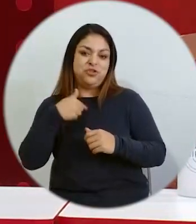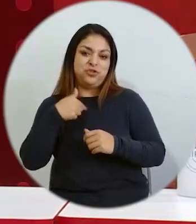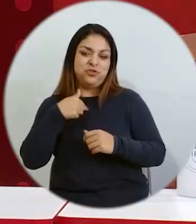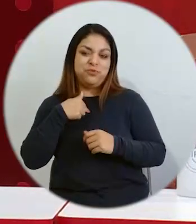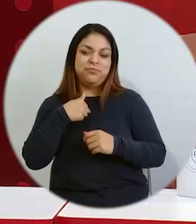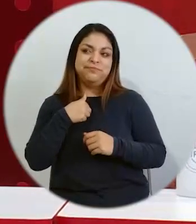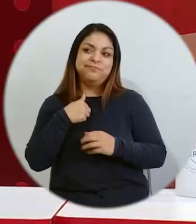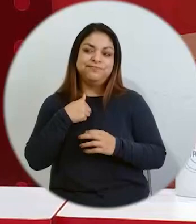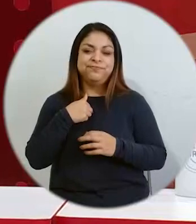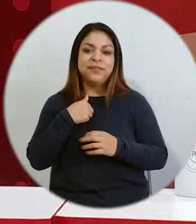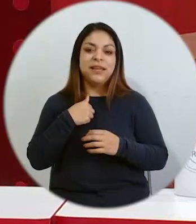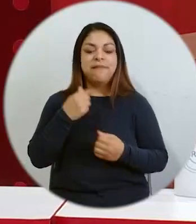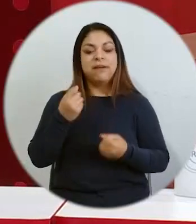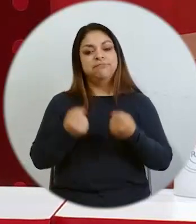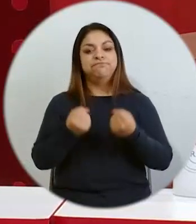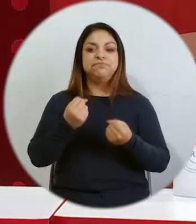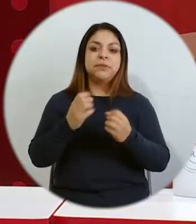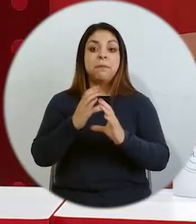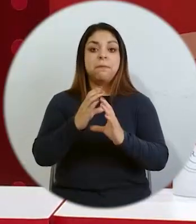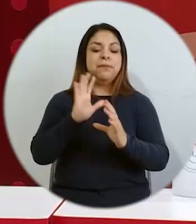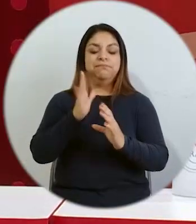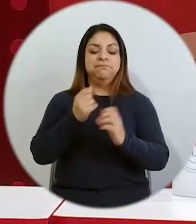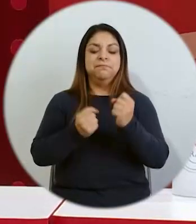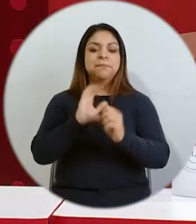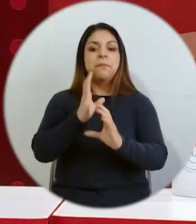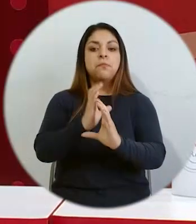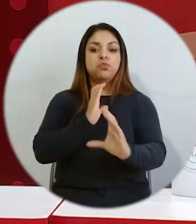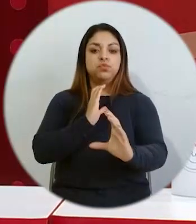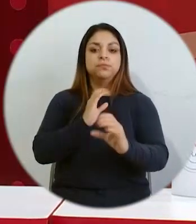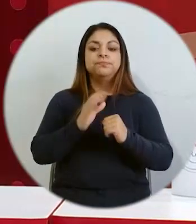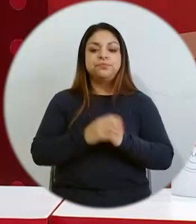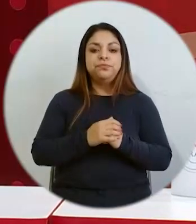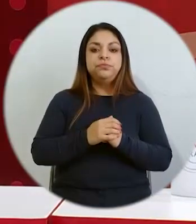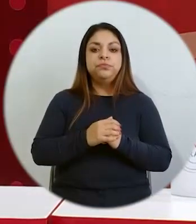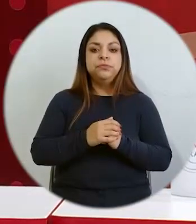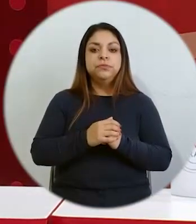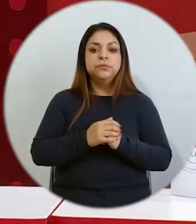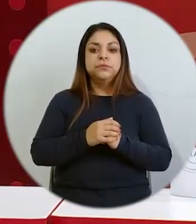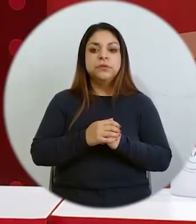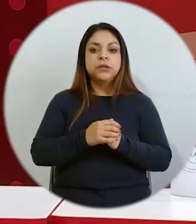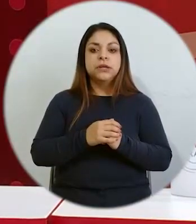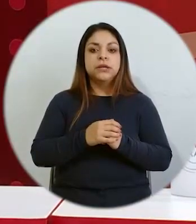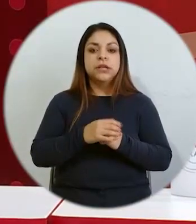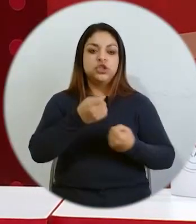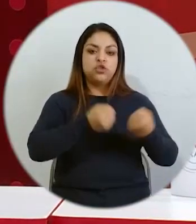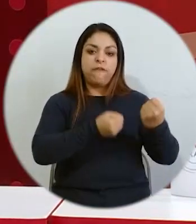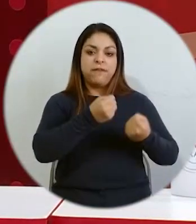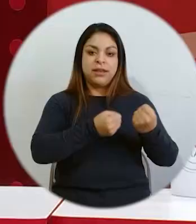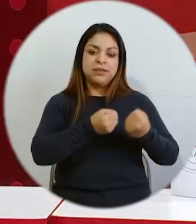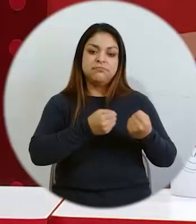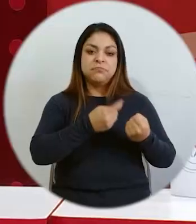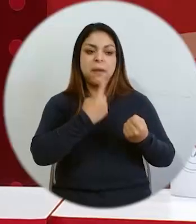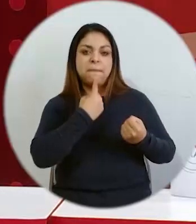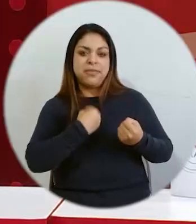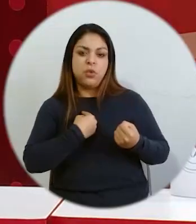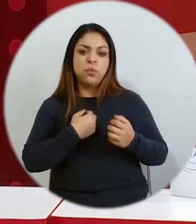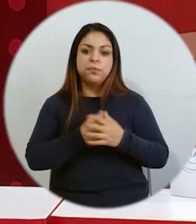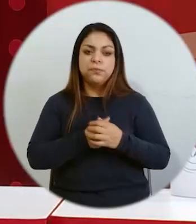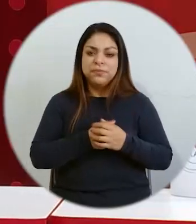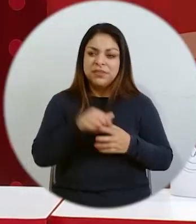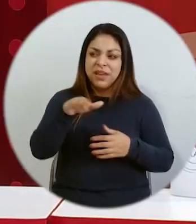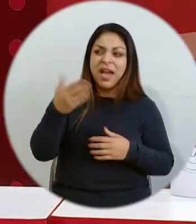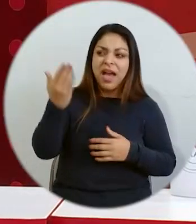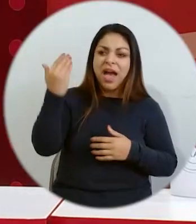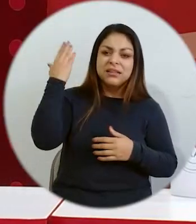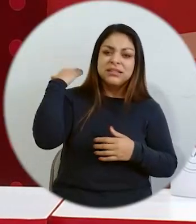iba en un transporte público y el chofer de plataforma me decía: es que antes las